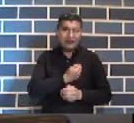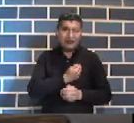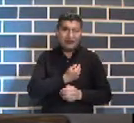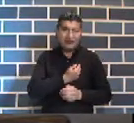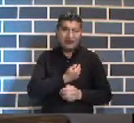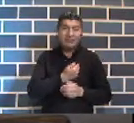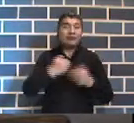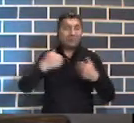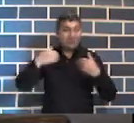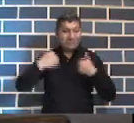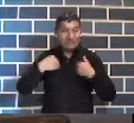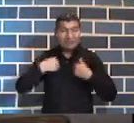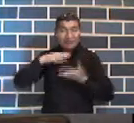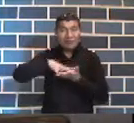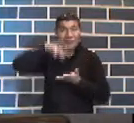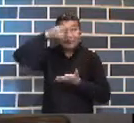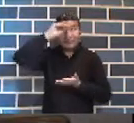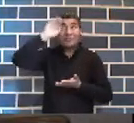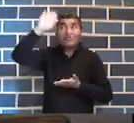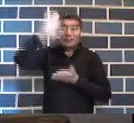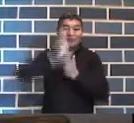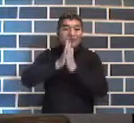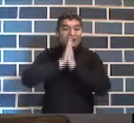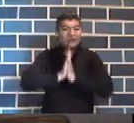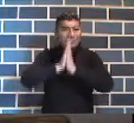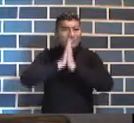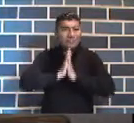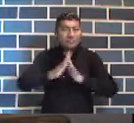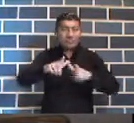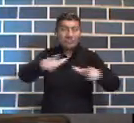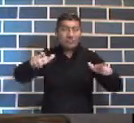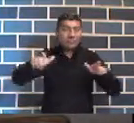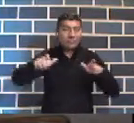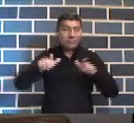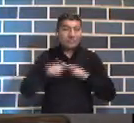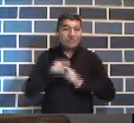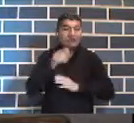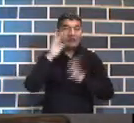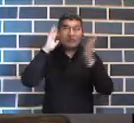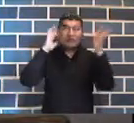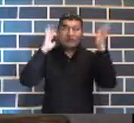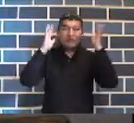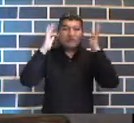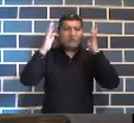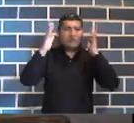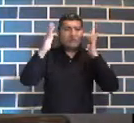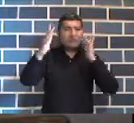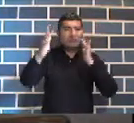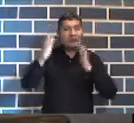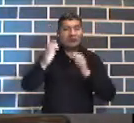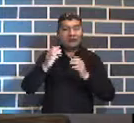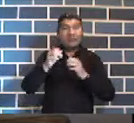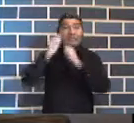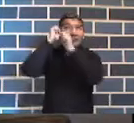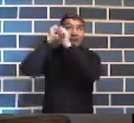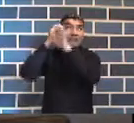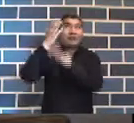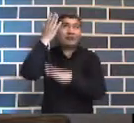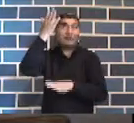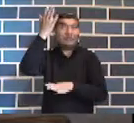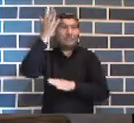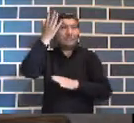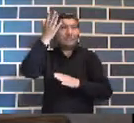debemos aprender de la oración de jesús en la huerta de los olivos padre si es posible